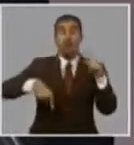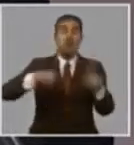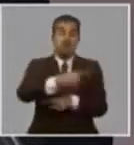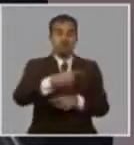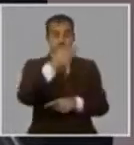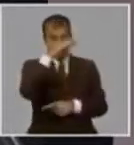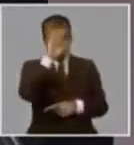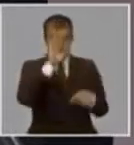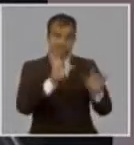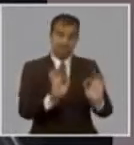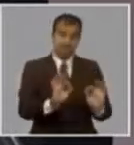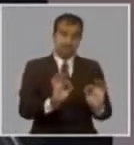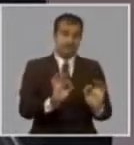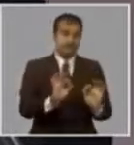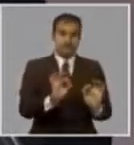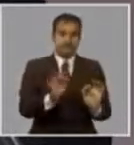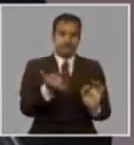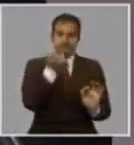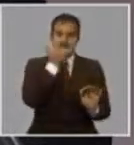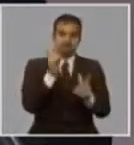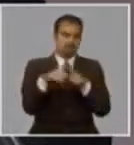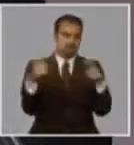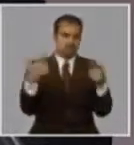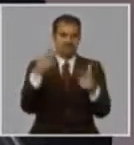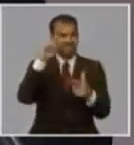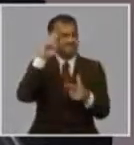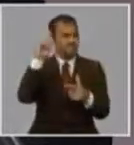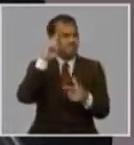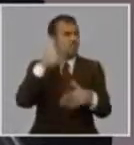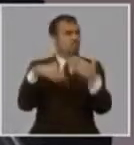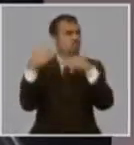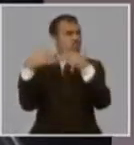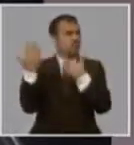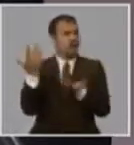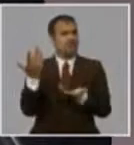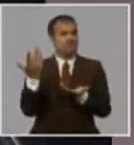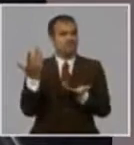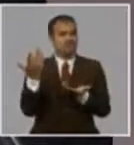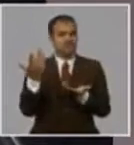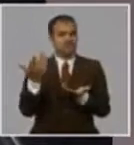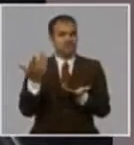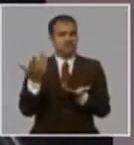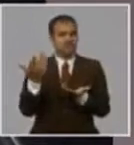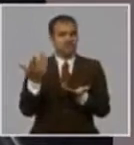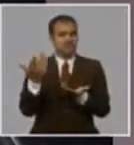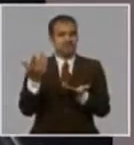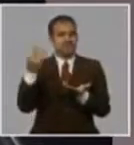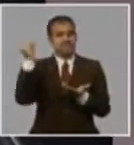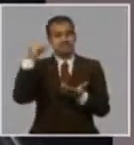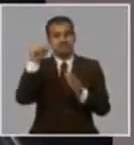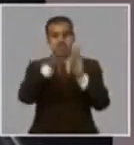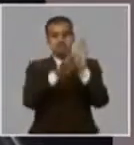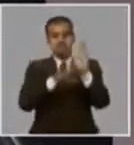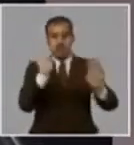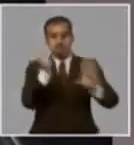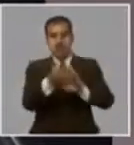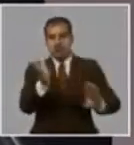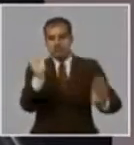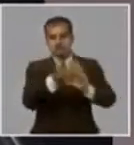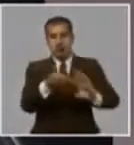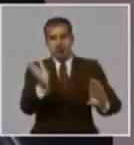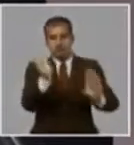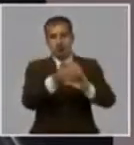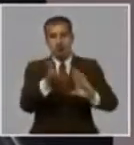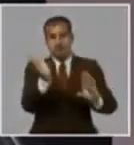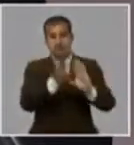Trump, le hizo mucho, si recordamos, prácticamente toda la semana había una tipo de medidas que afectaron,